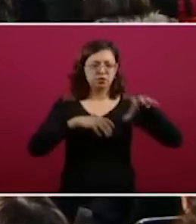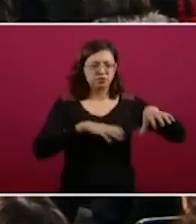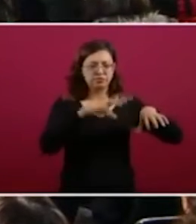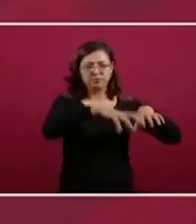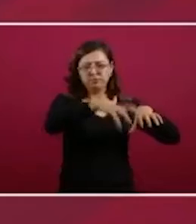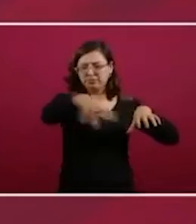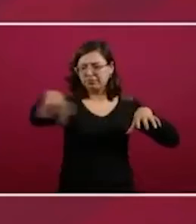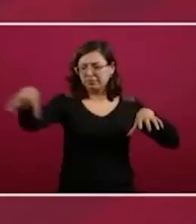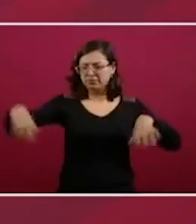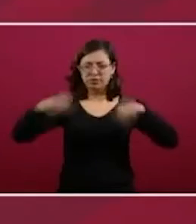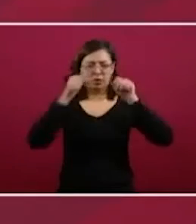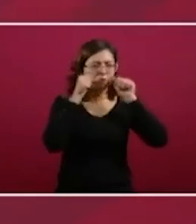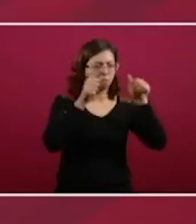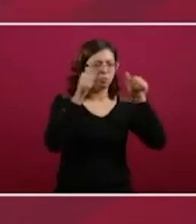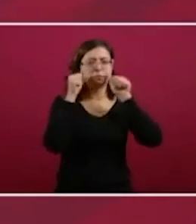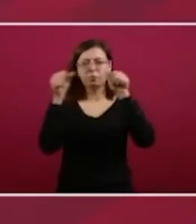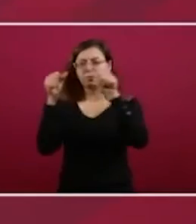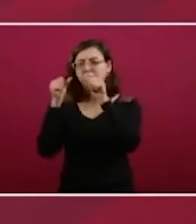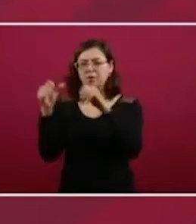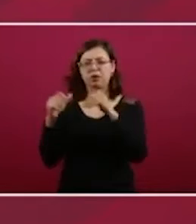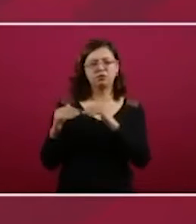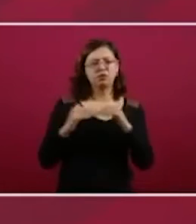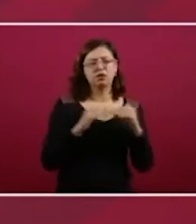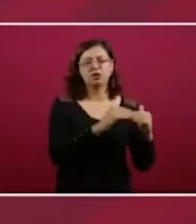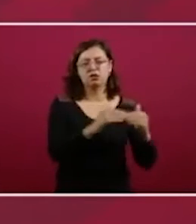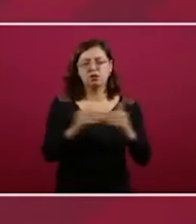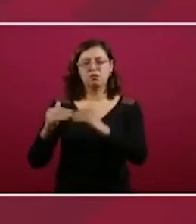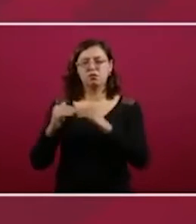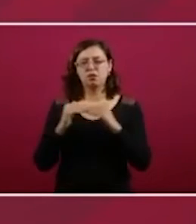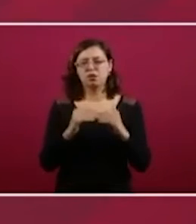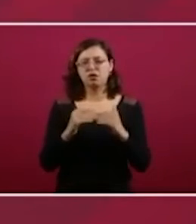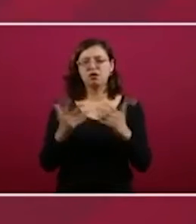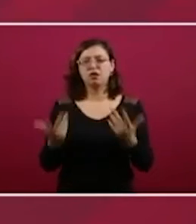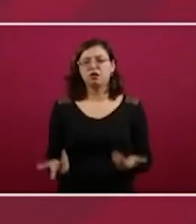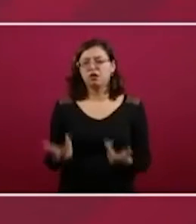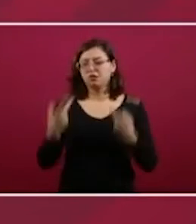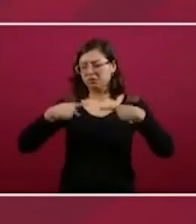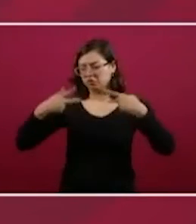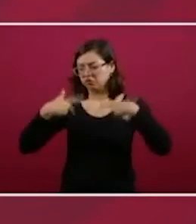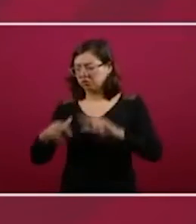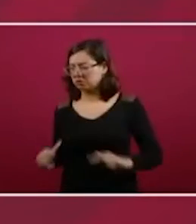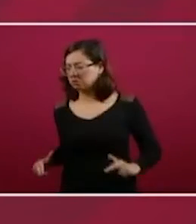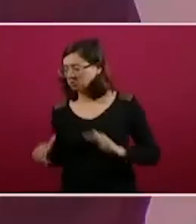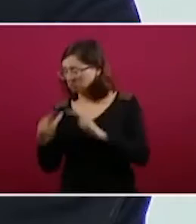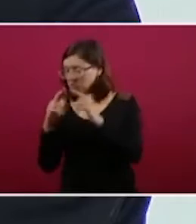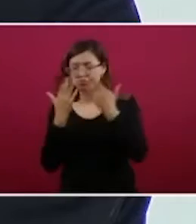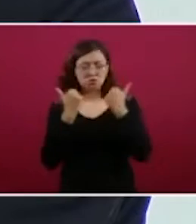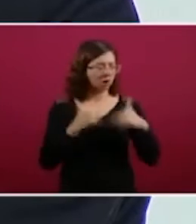se atiende a creyentes y no creyentes